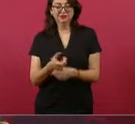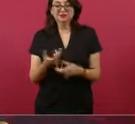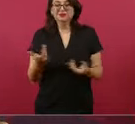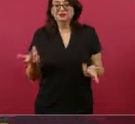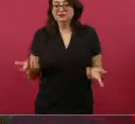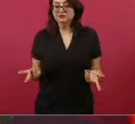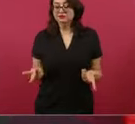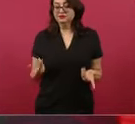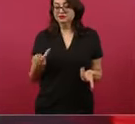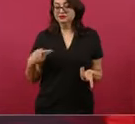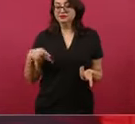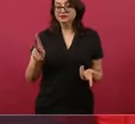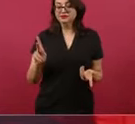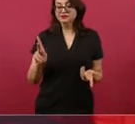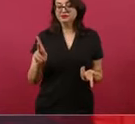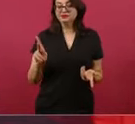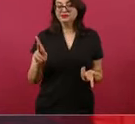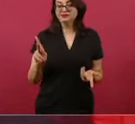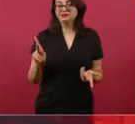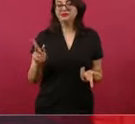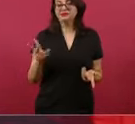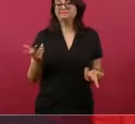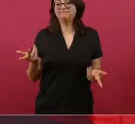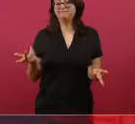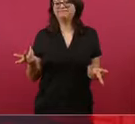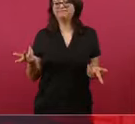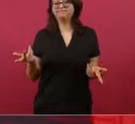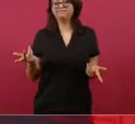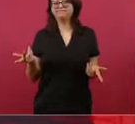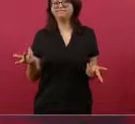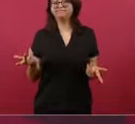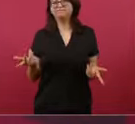Pero ya eso